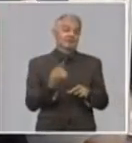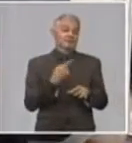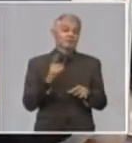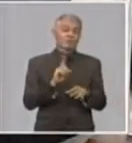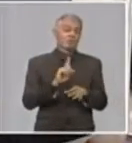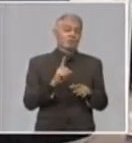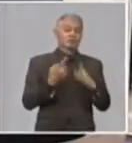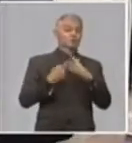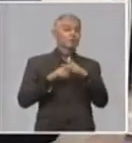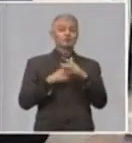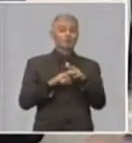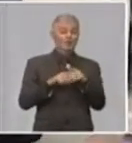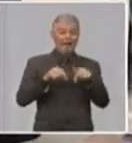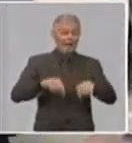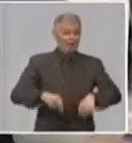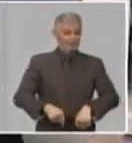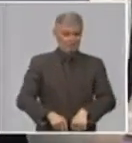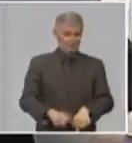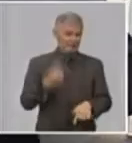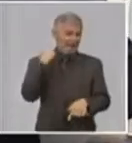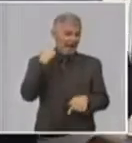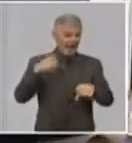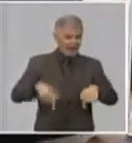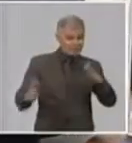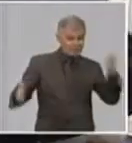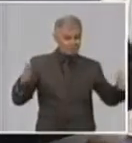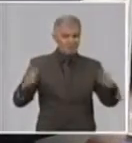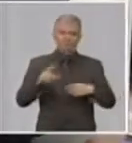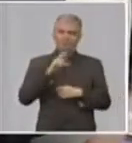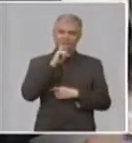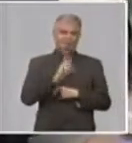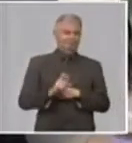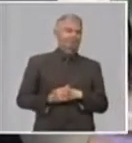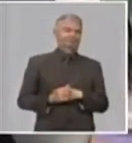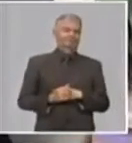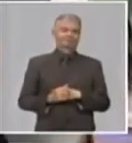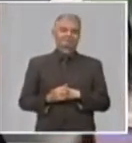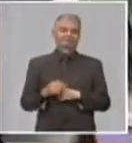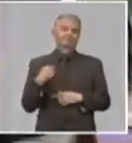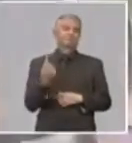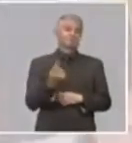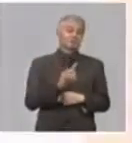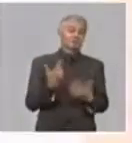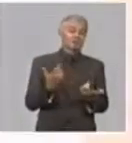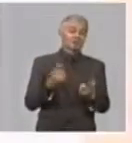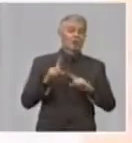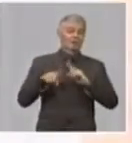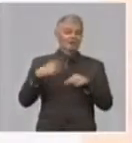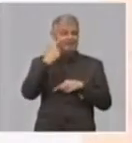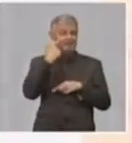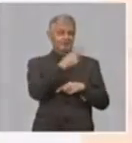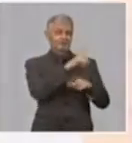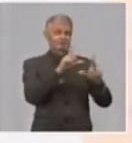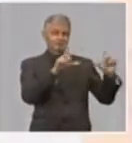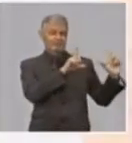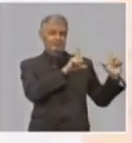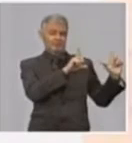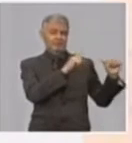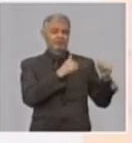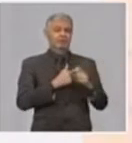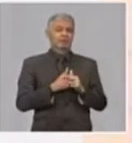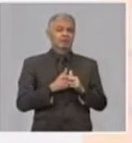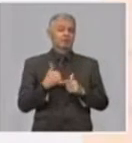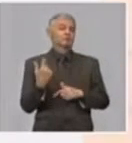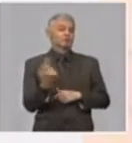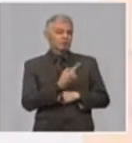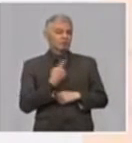una solución para este año. Bien. Y por lo tanto, bueno, nosotros, si me pueden volver a poner la pantalla,